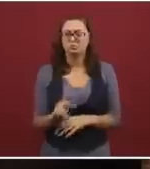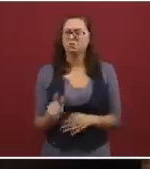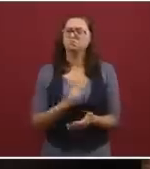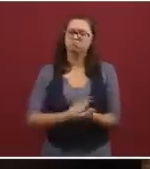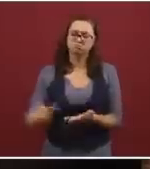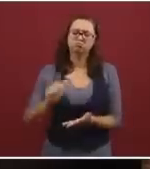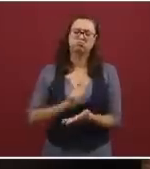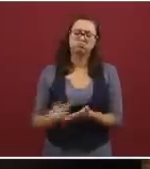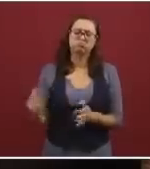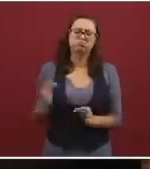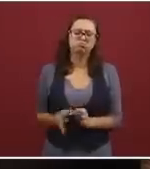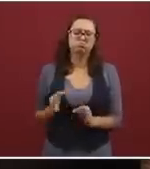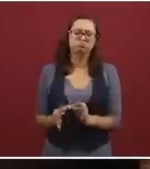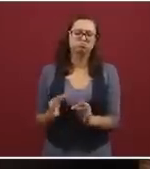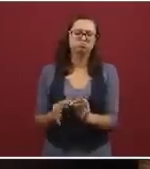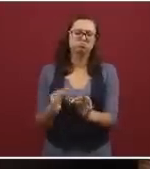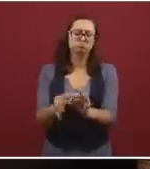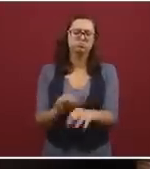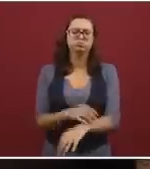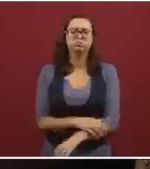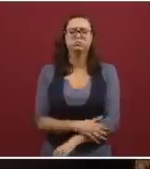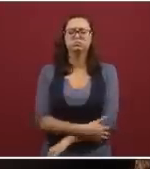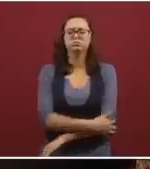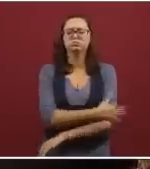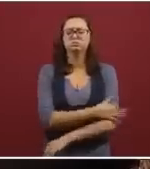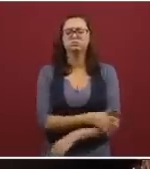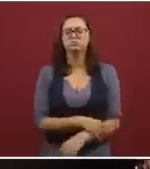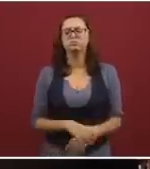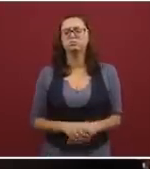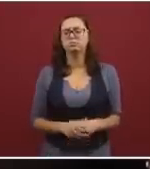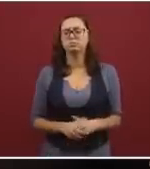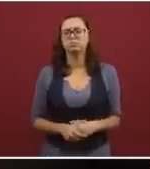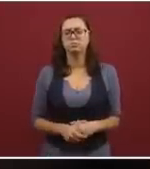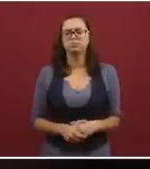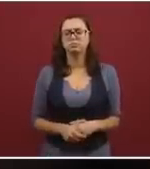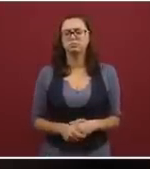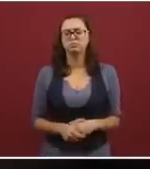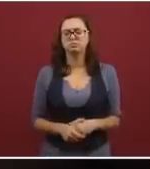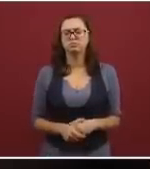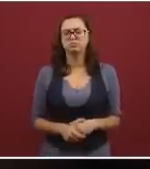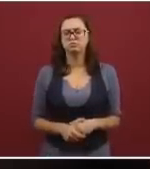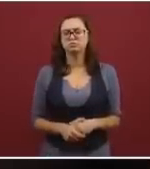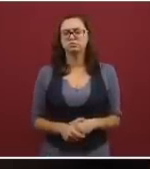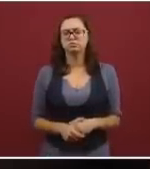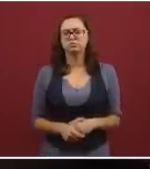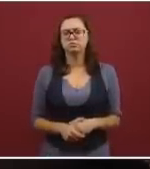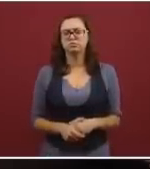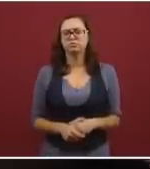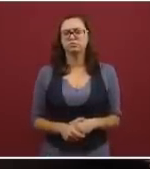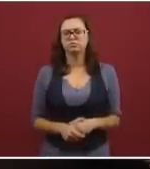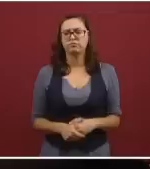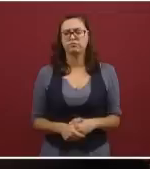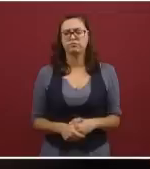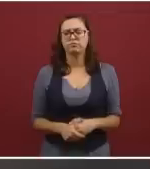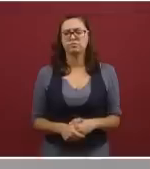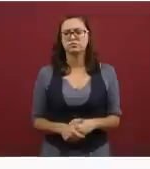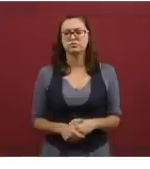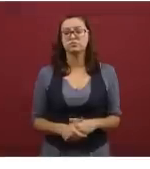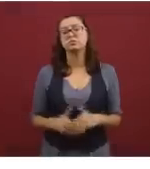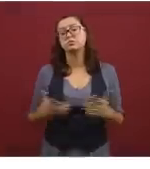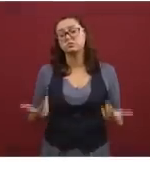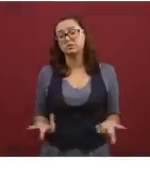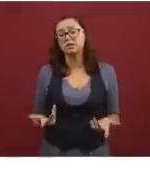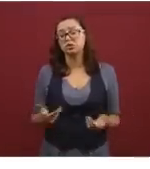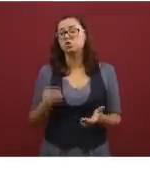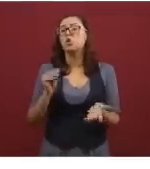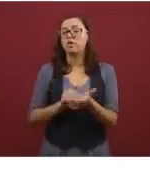fluyendo. La que sigue, por favor. Ahora, hay un grupo de adeudos que vienen de el